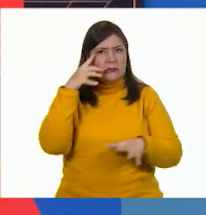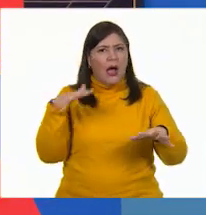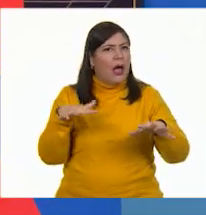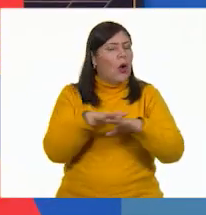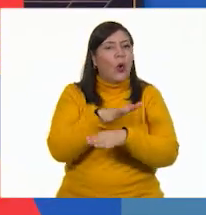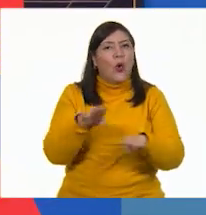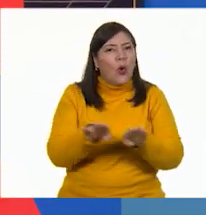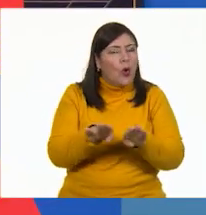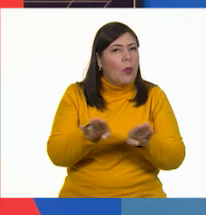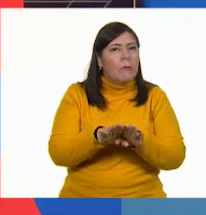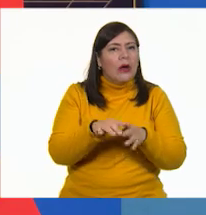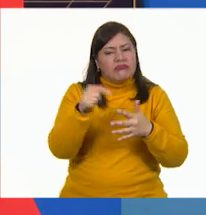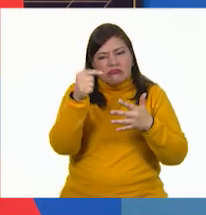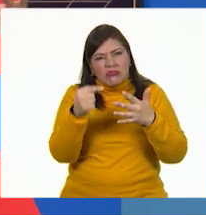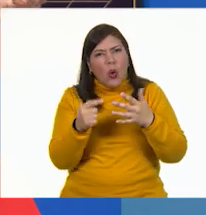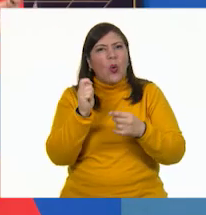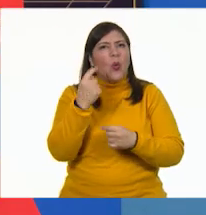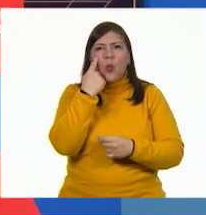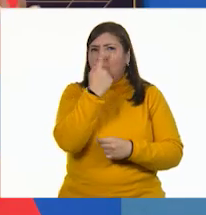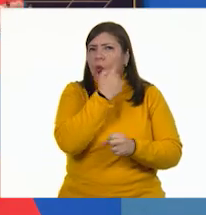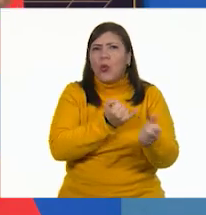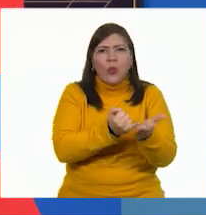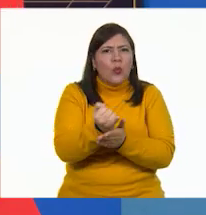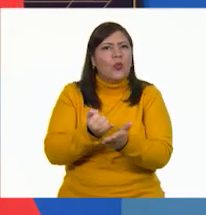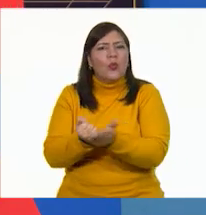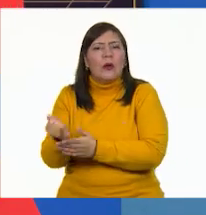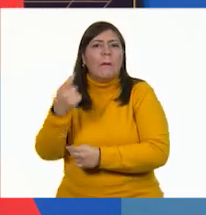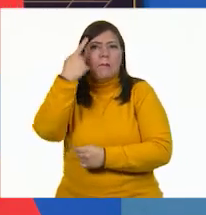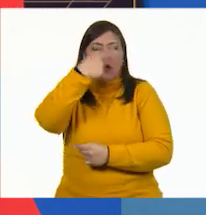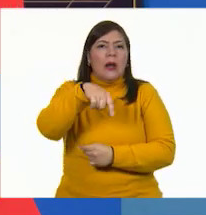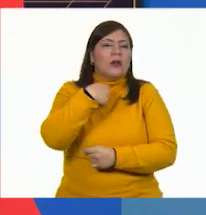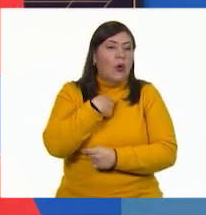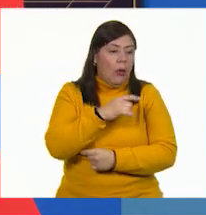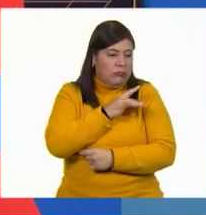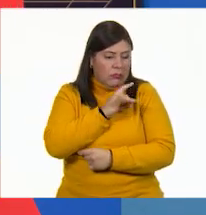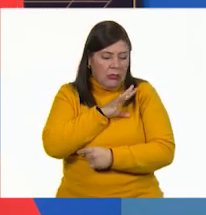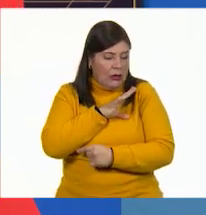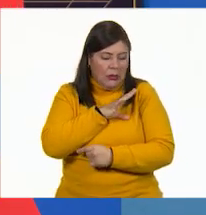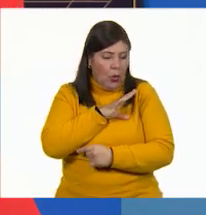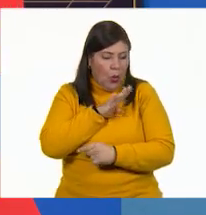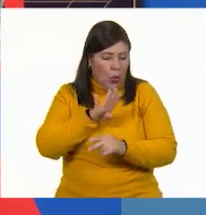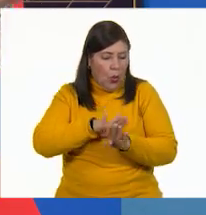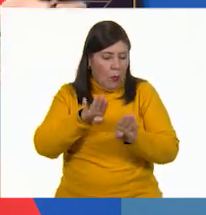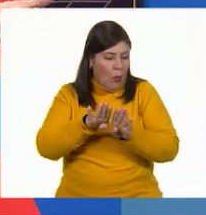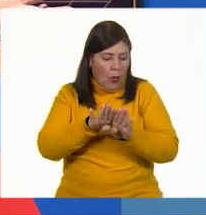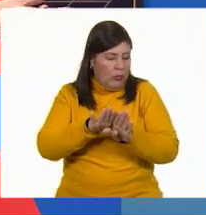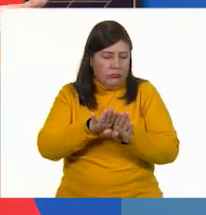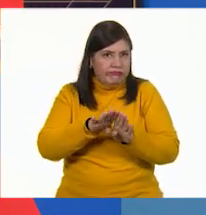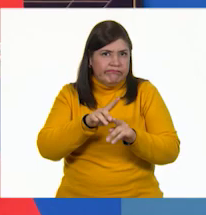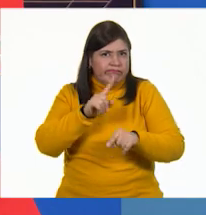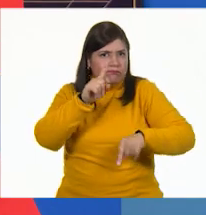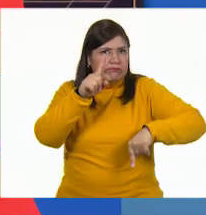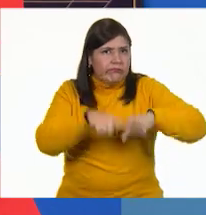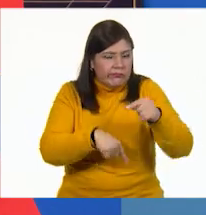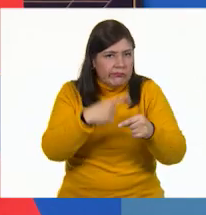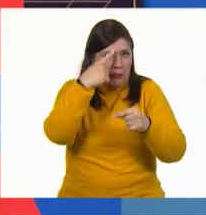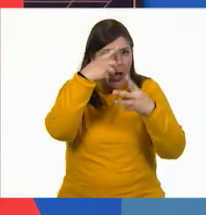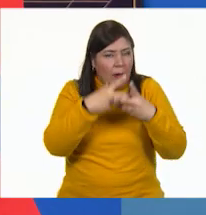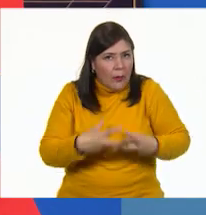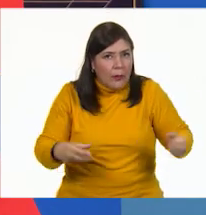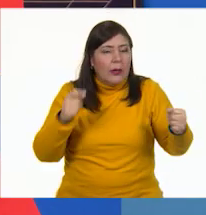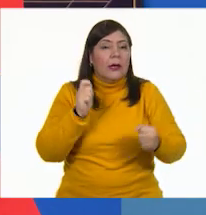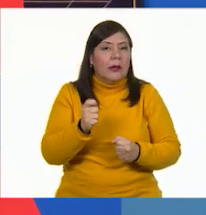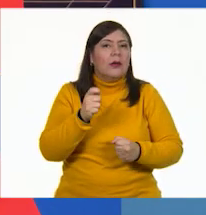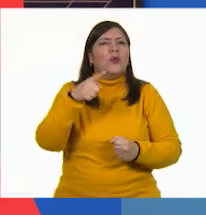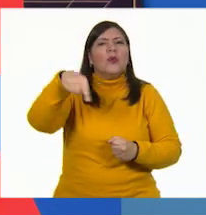nuevas decisiones toma para enfrentar esos temores? Ustedes en casita, ¿qué piensan de las